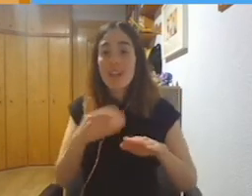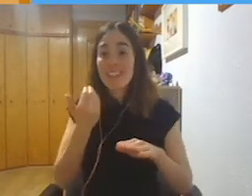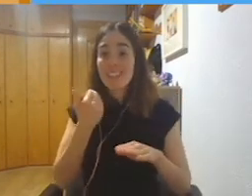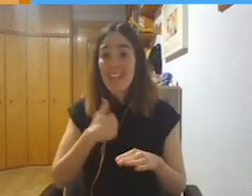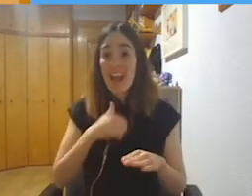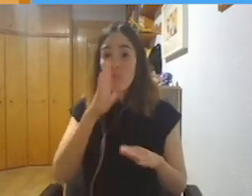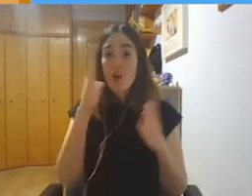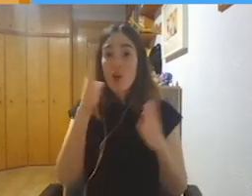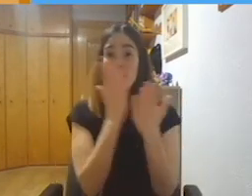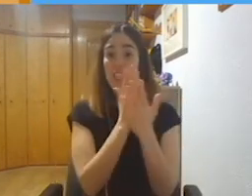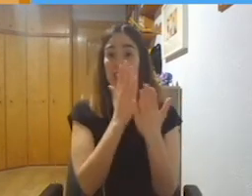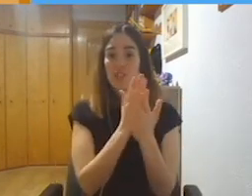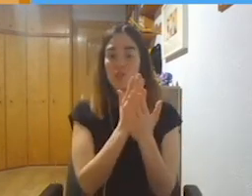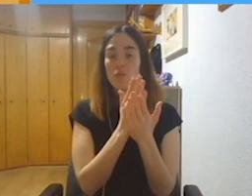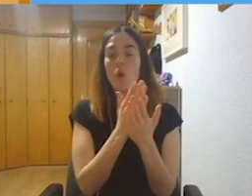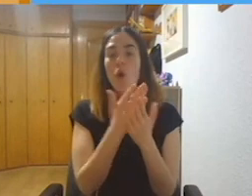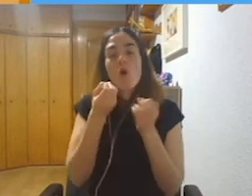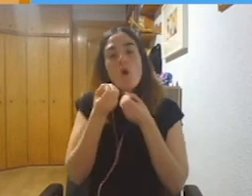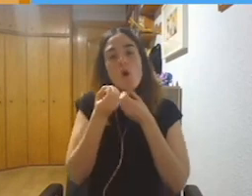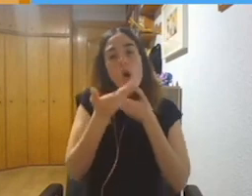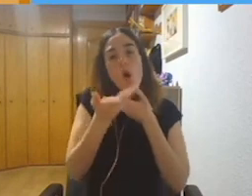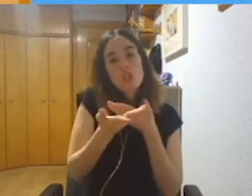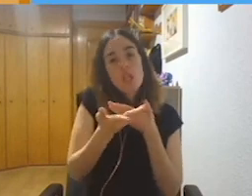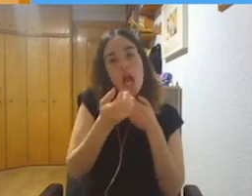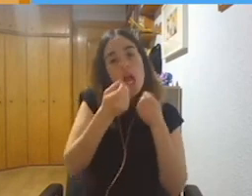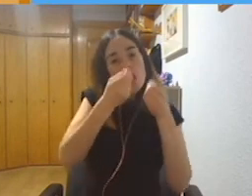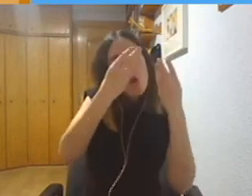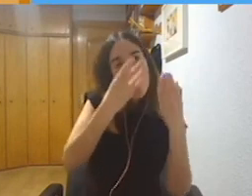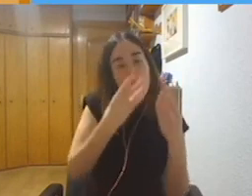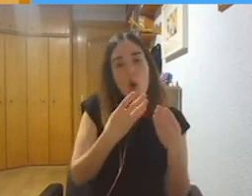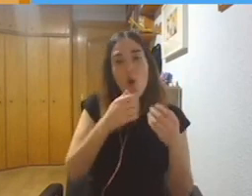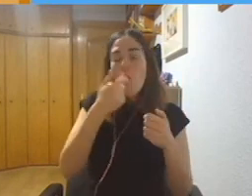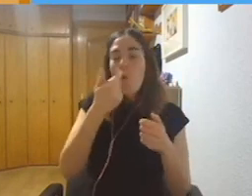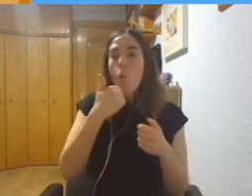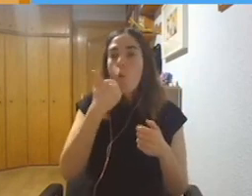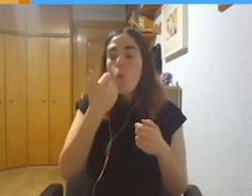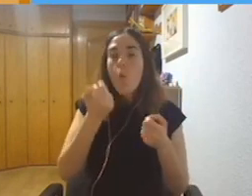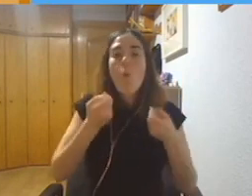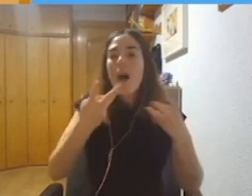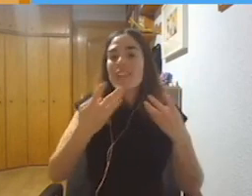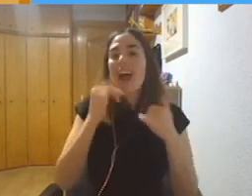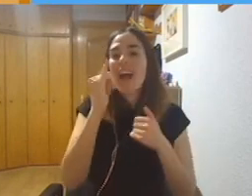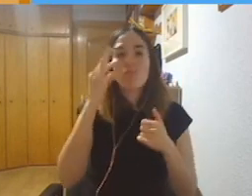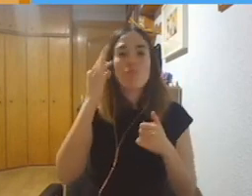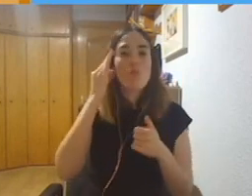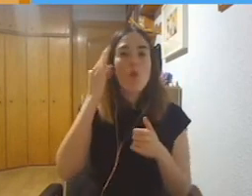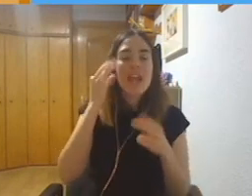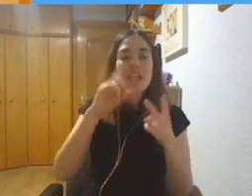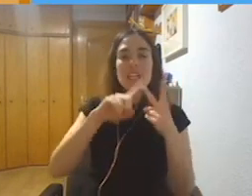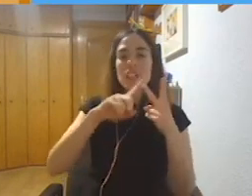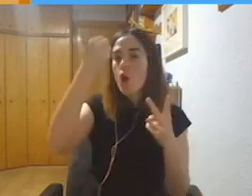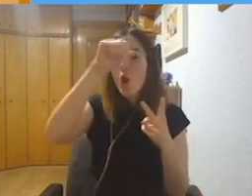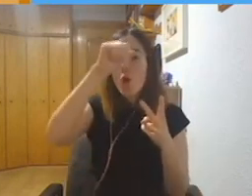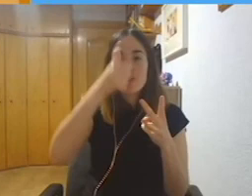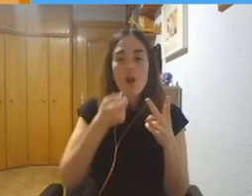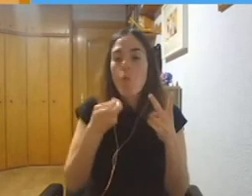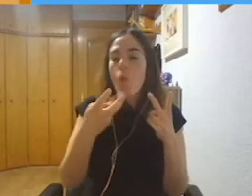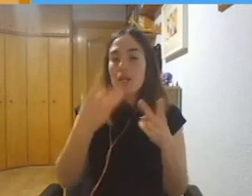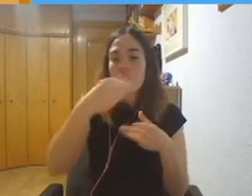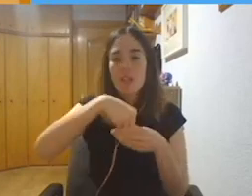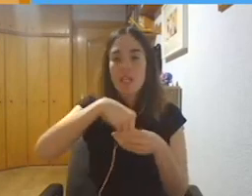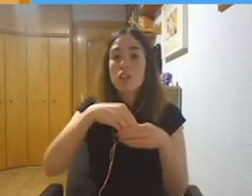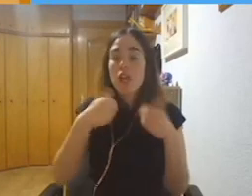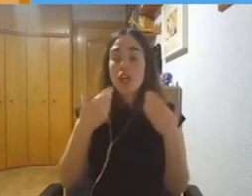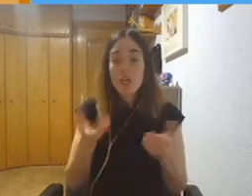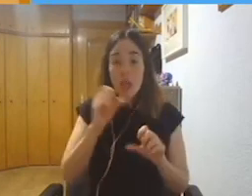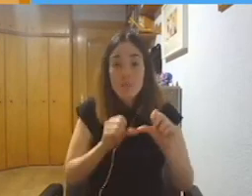realmente este estudio ha sido contar numeritos de cuánto hay, cuántas mujeres hay, cuántos hombres hay. Pues lo que